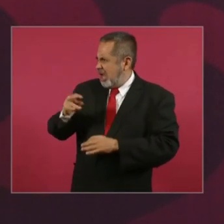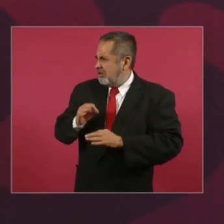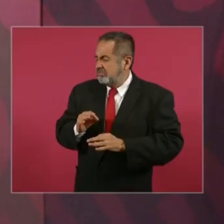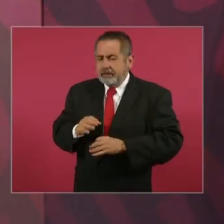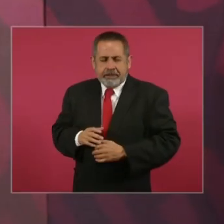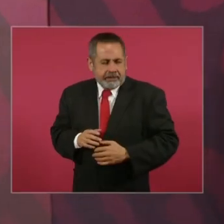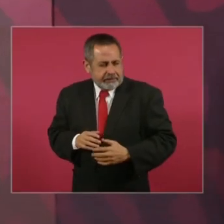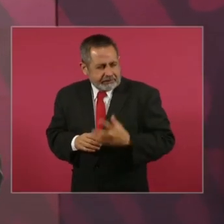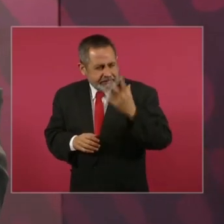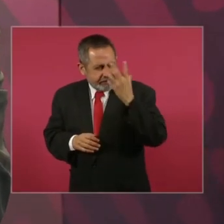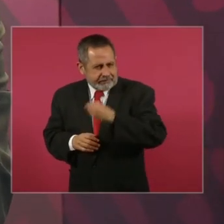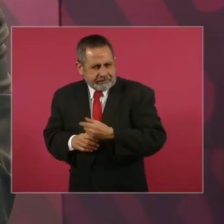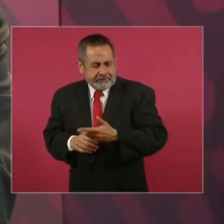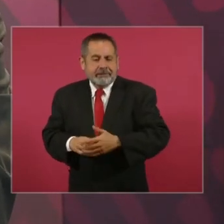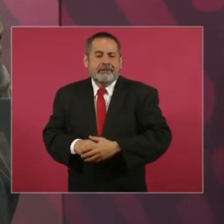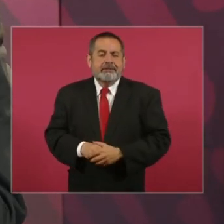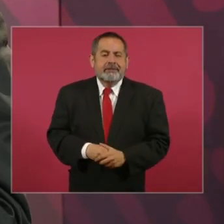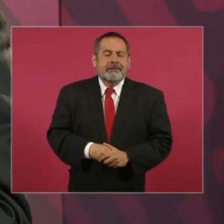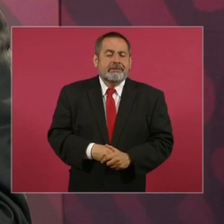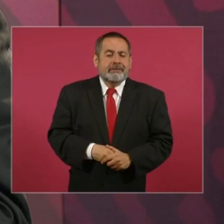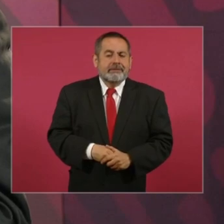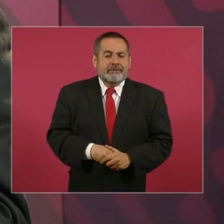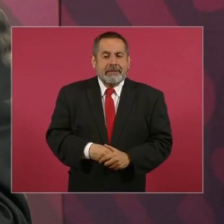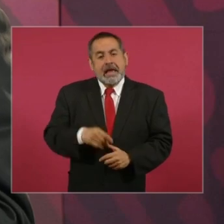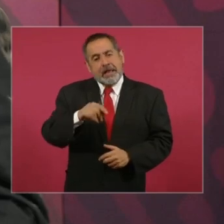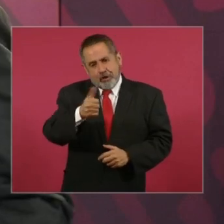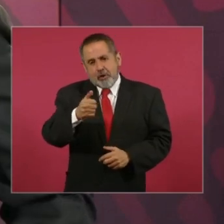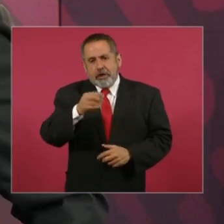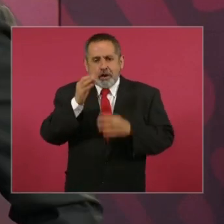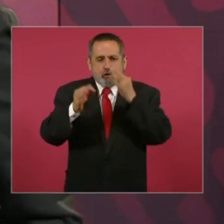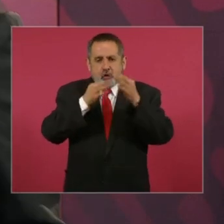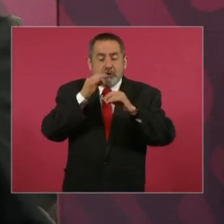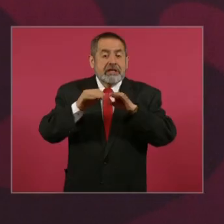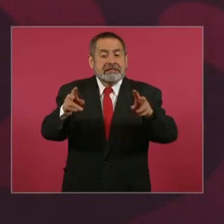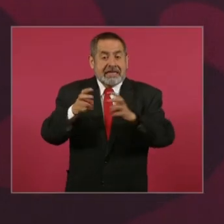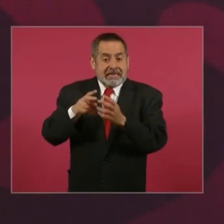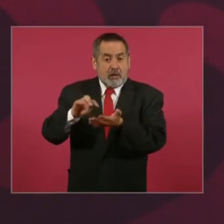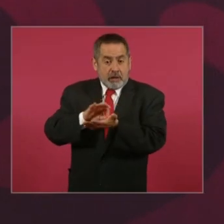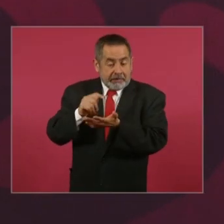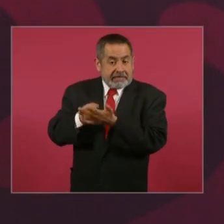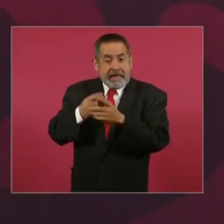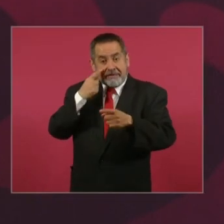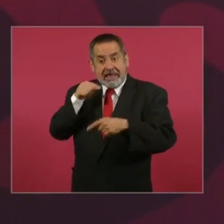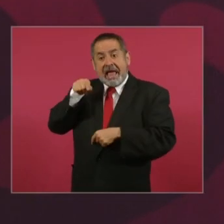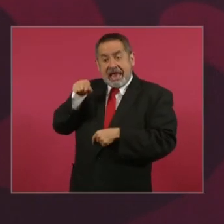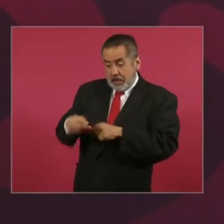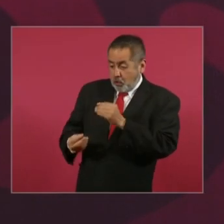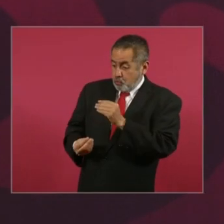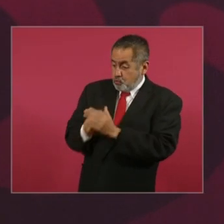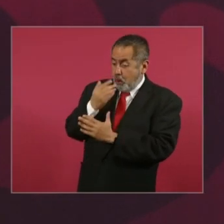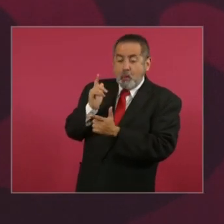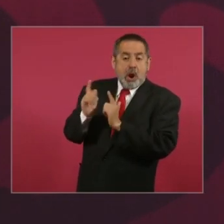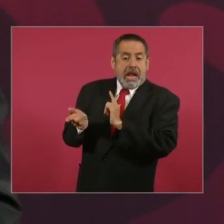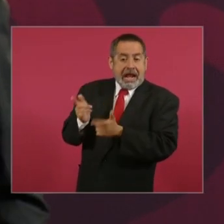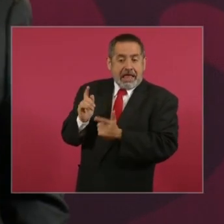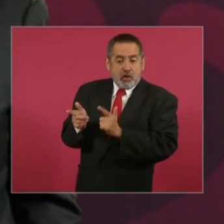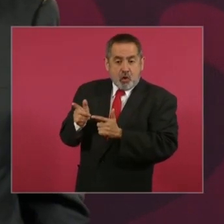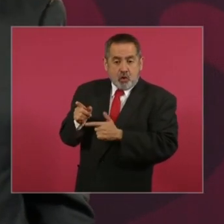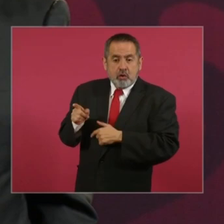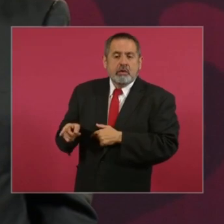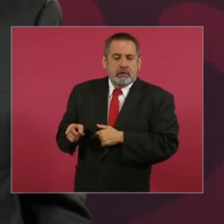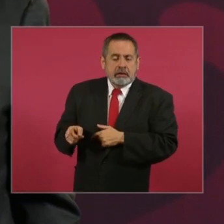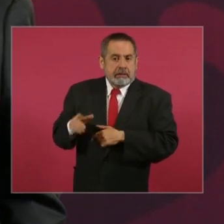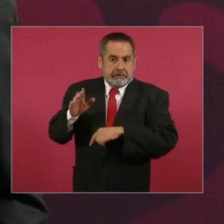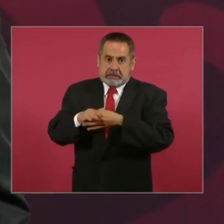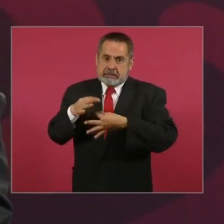Bueno, y de ahí viene ya la otra noticia buena para Tamaulipas, que ahí en Nuevo Laredo, que es la aduana